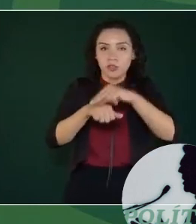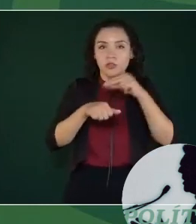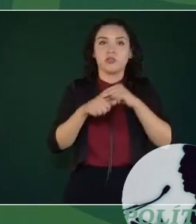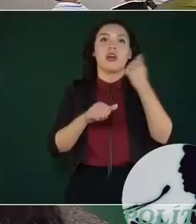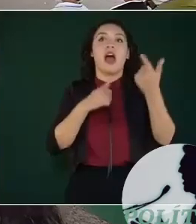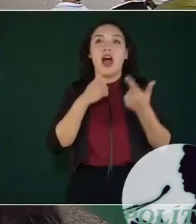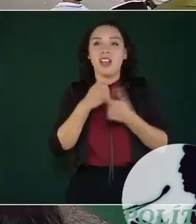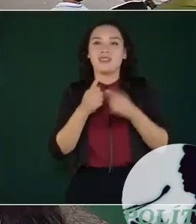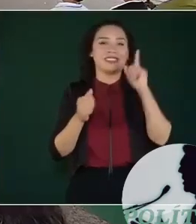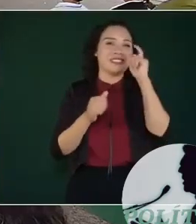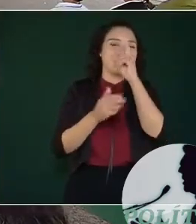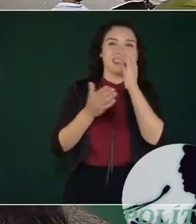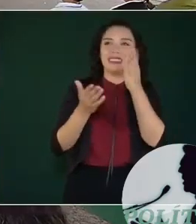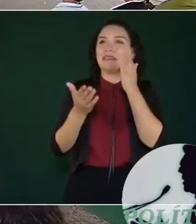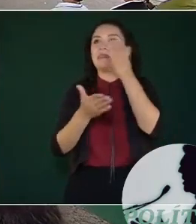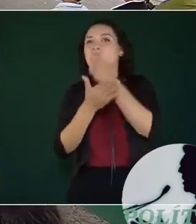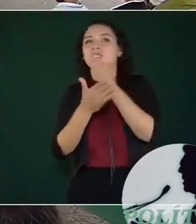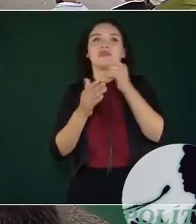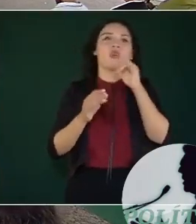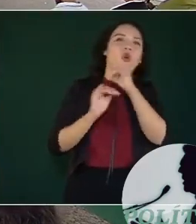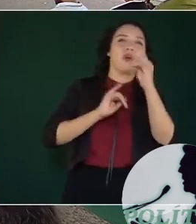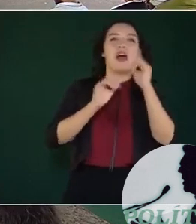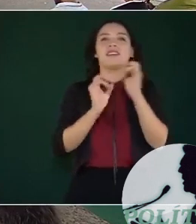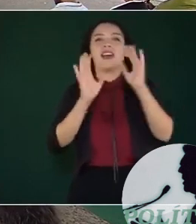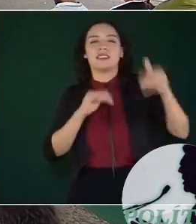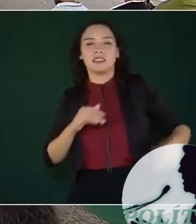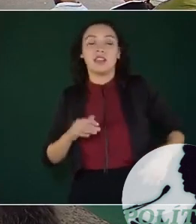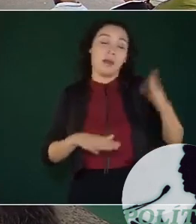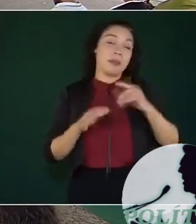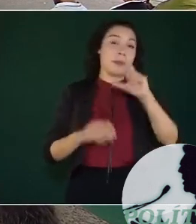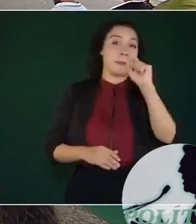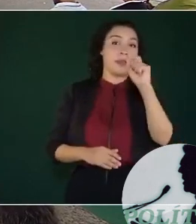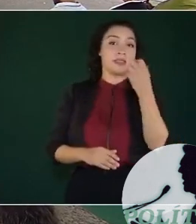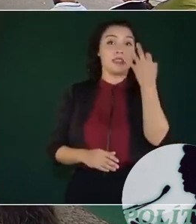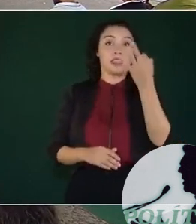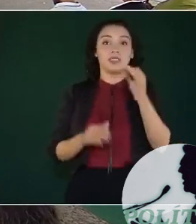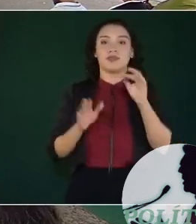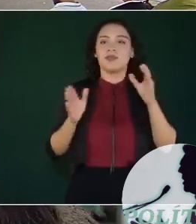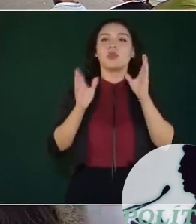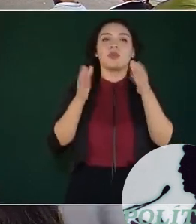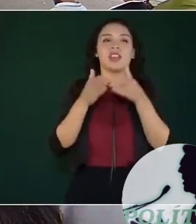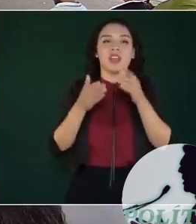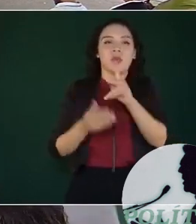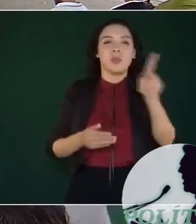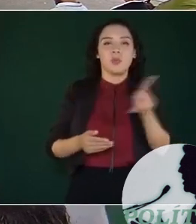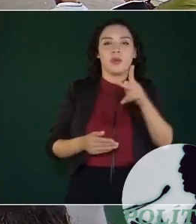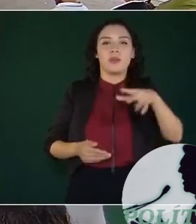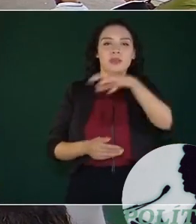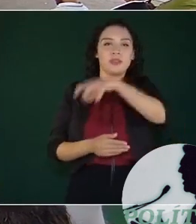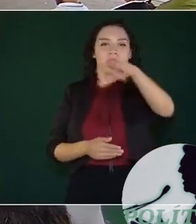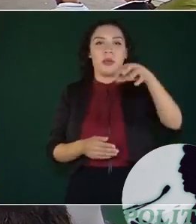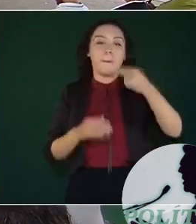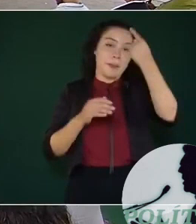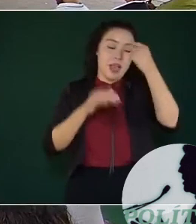de difícil acceso y aquí en el Estado se han atendido a 23 comunidades, beneficiándose a